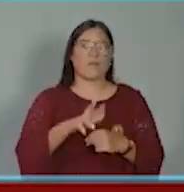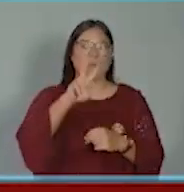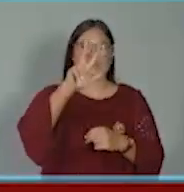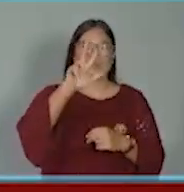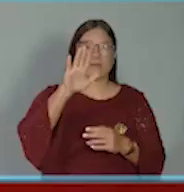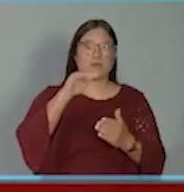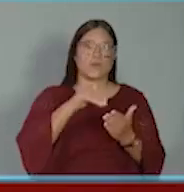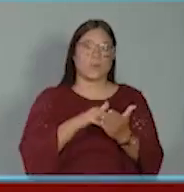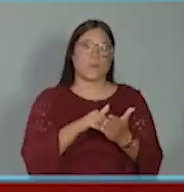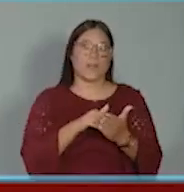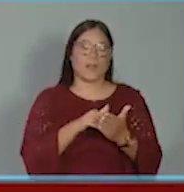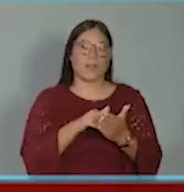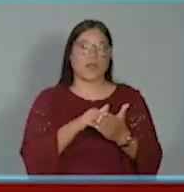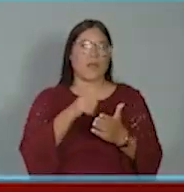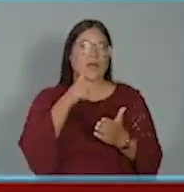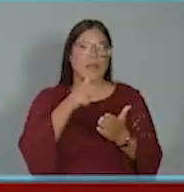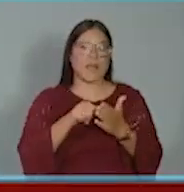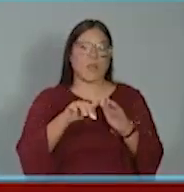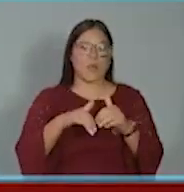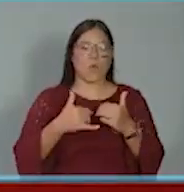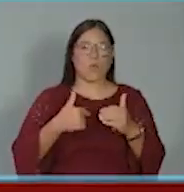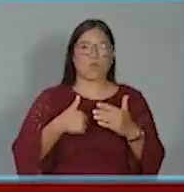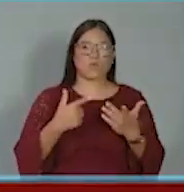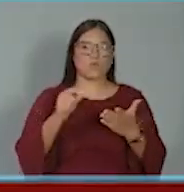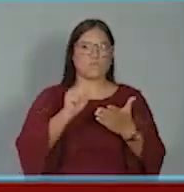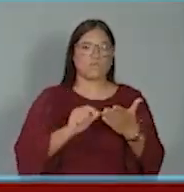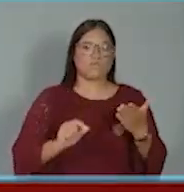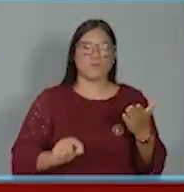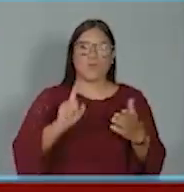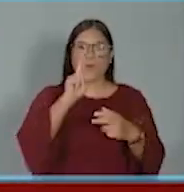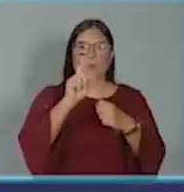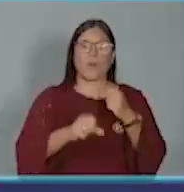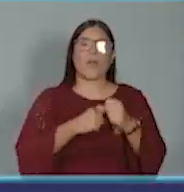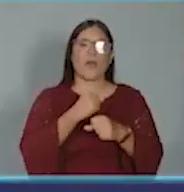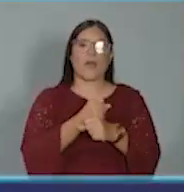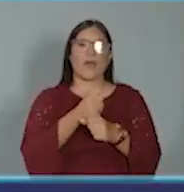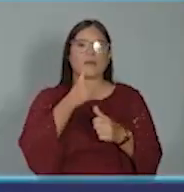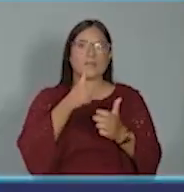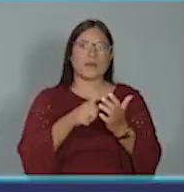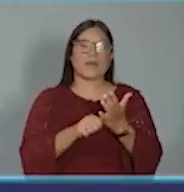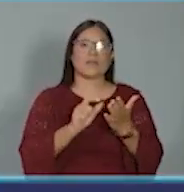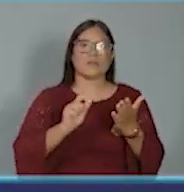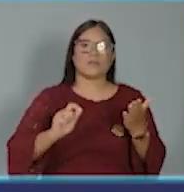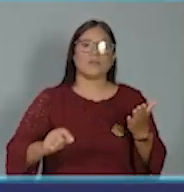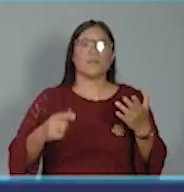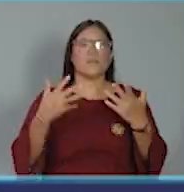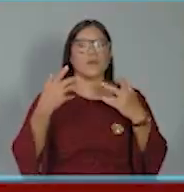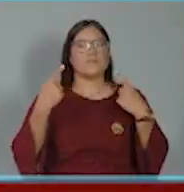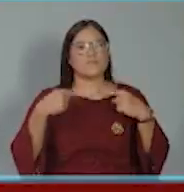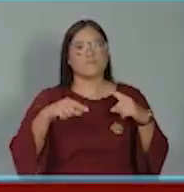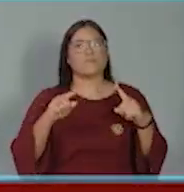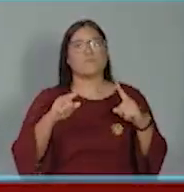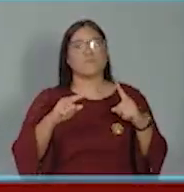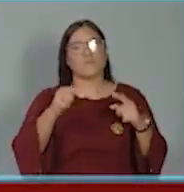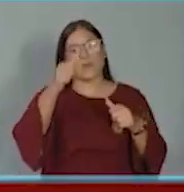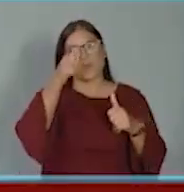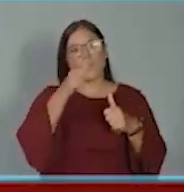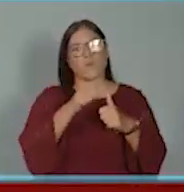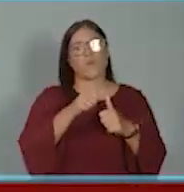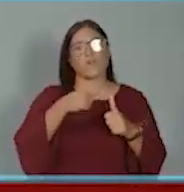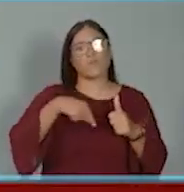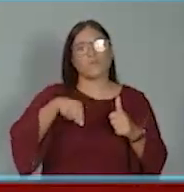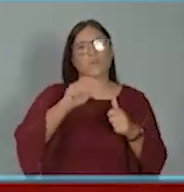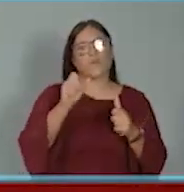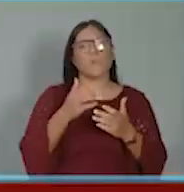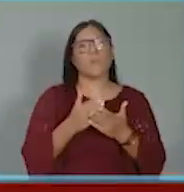35.000 cartas compromiso decía pero cómo me voy a pasar yo pero a un año firmando cartas compromiso y luego lo que logramos fue llegar a un acuerdo entre